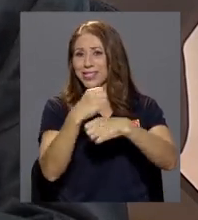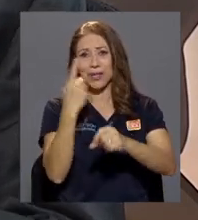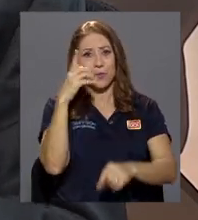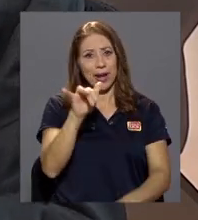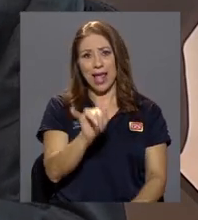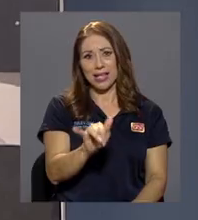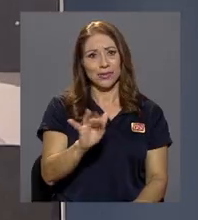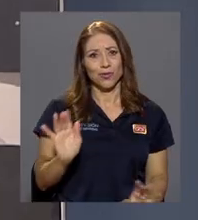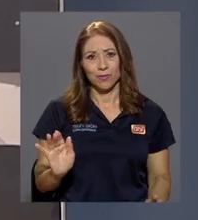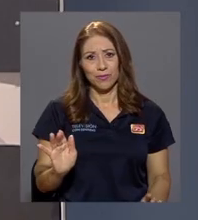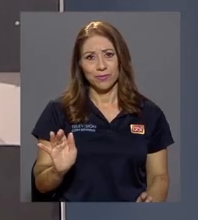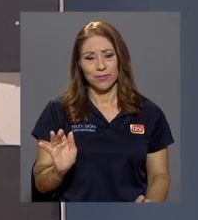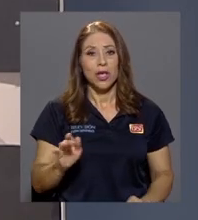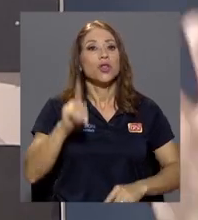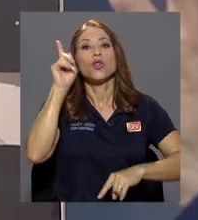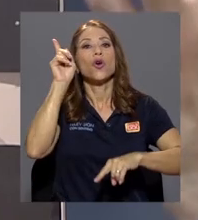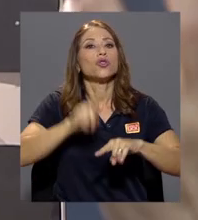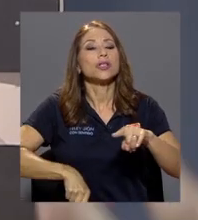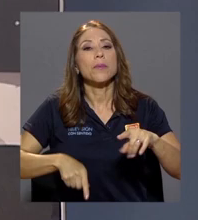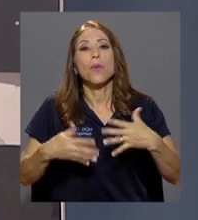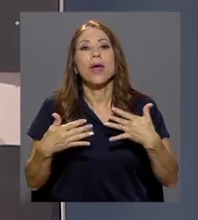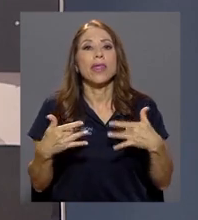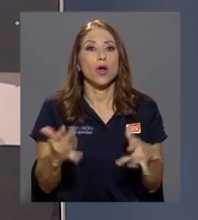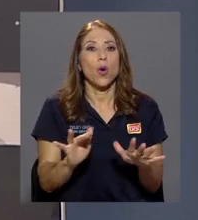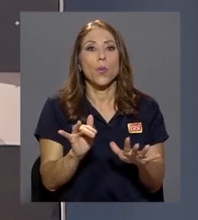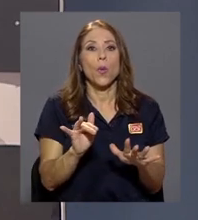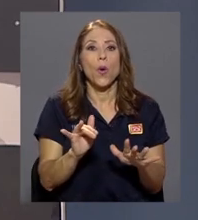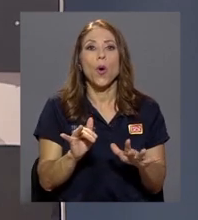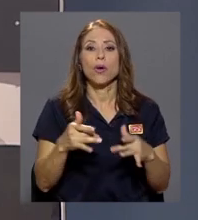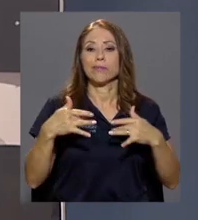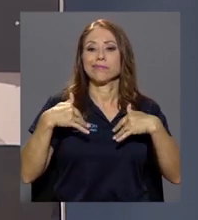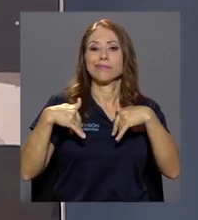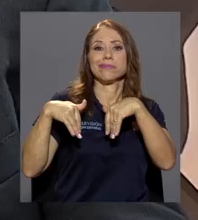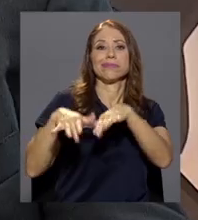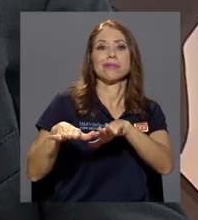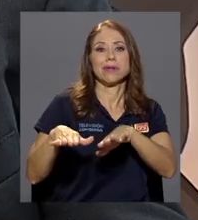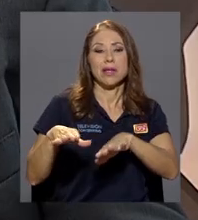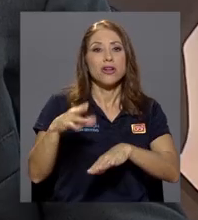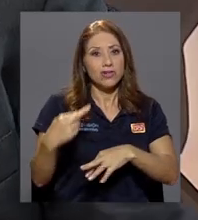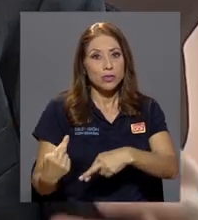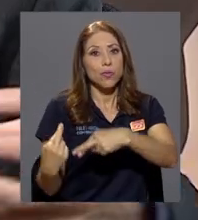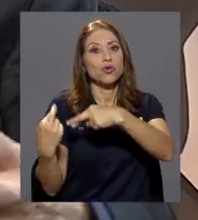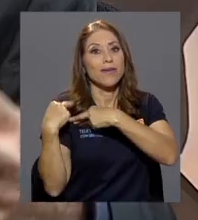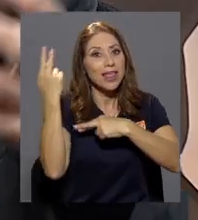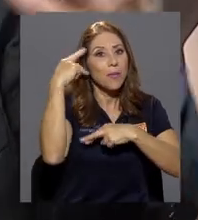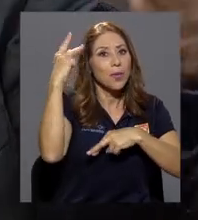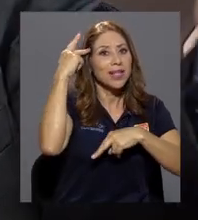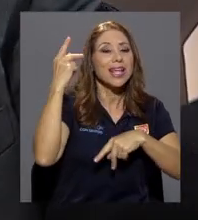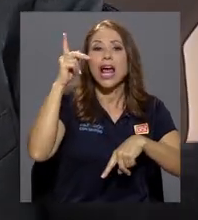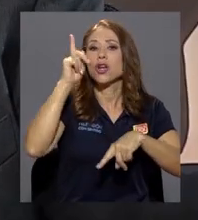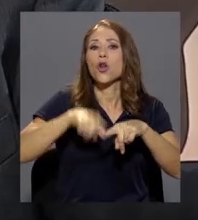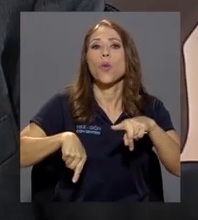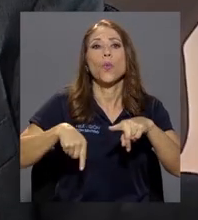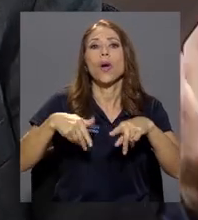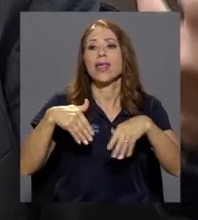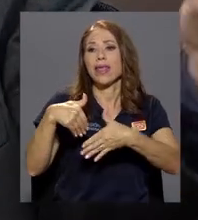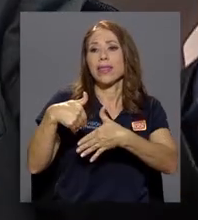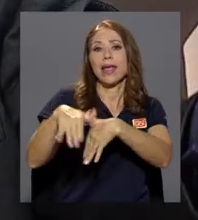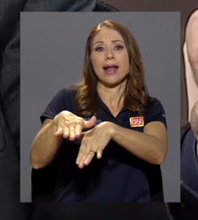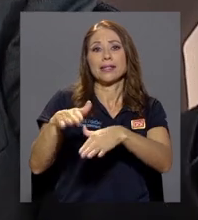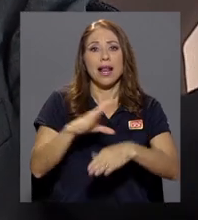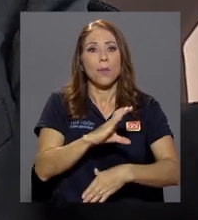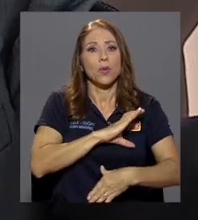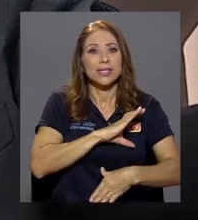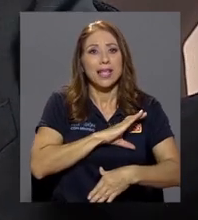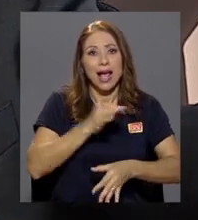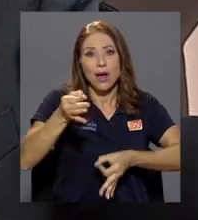no se puede pasar la responsabilidad de carácter político de conflictos políticos a unas instancias como son la